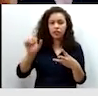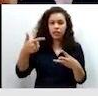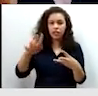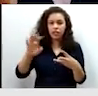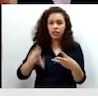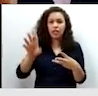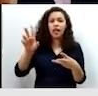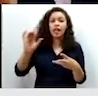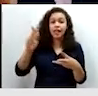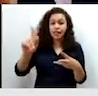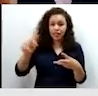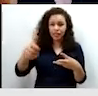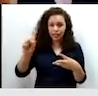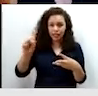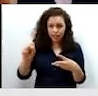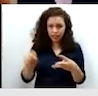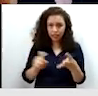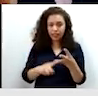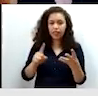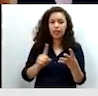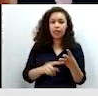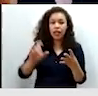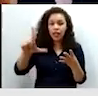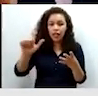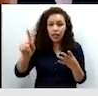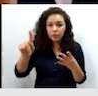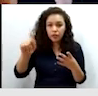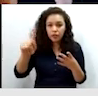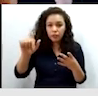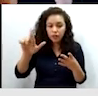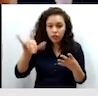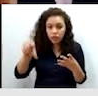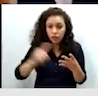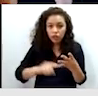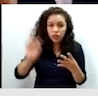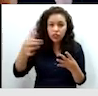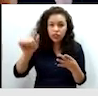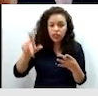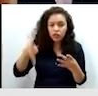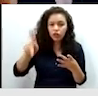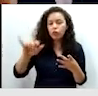chinche besucona, tenemos leptospirosis, chikungunya.